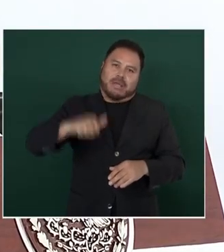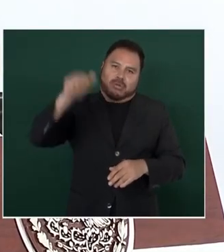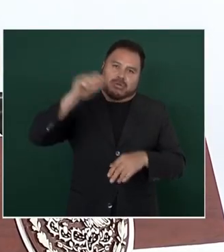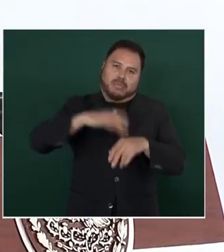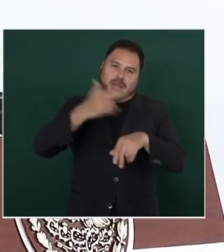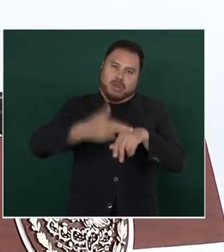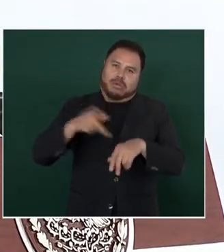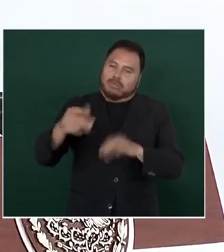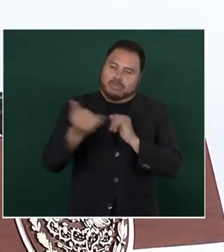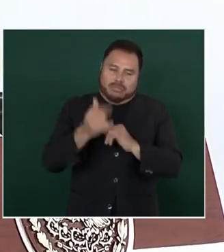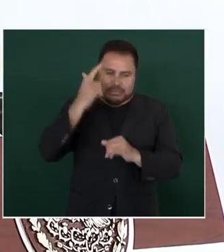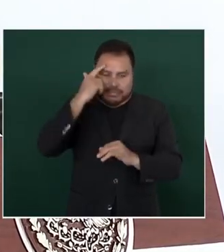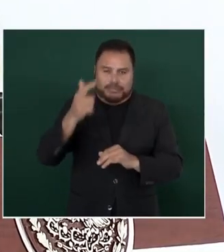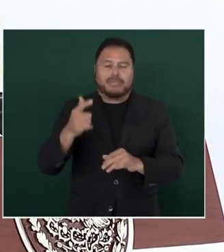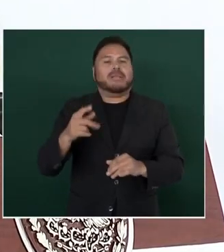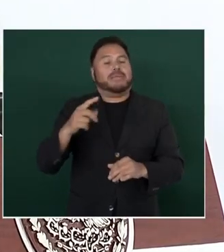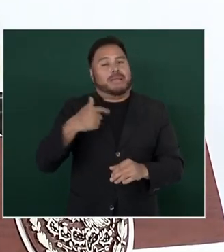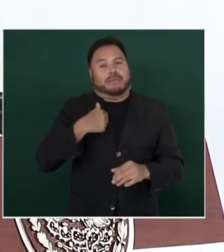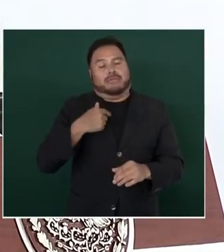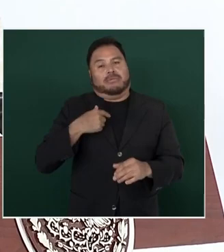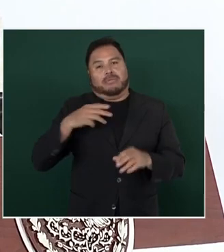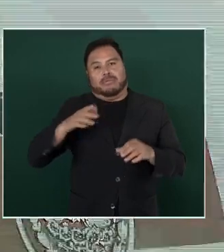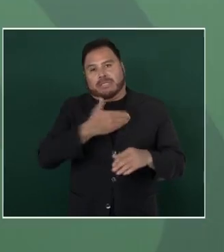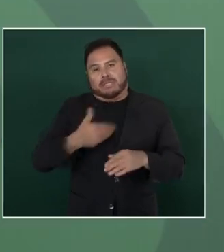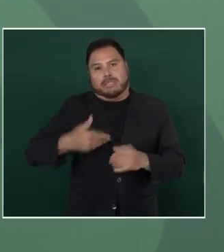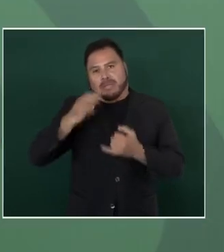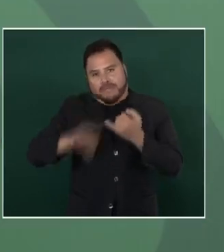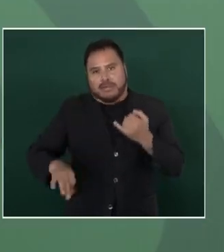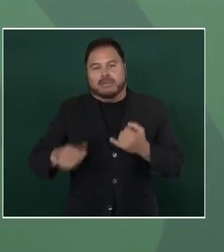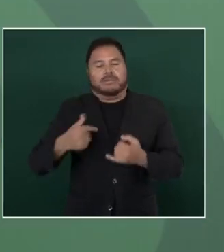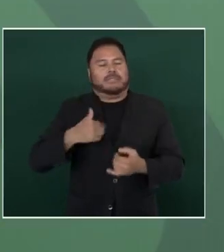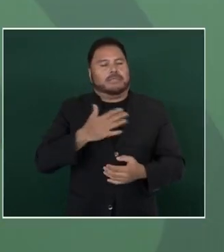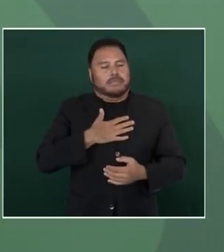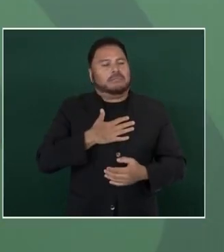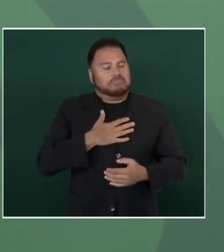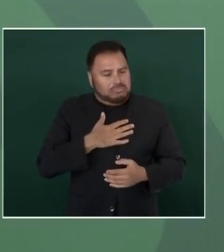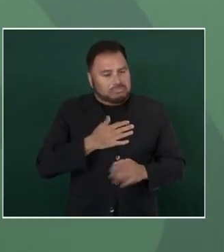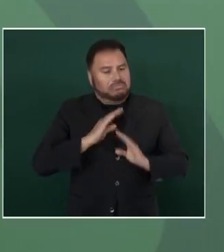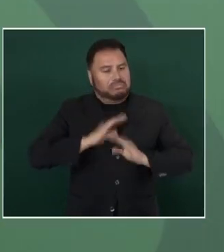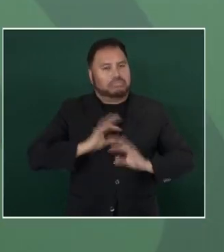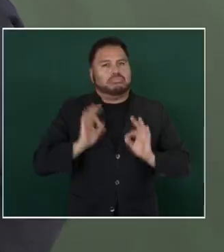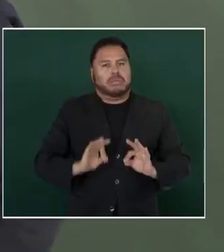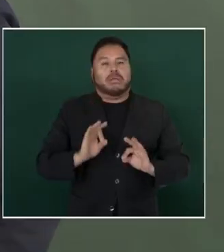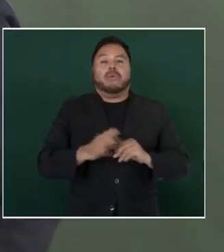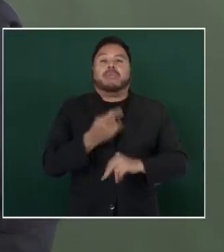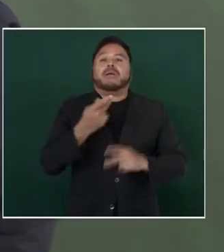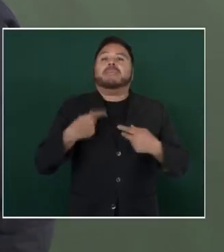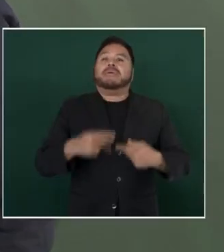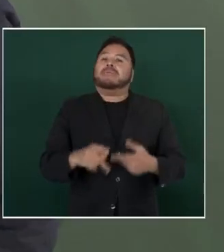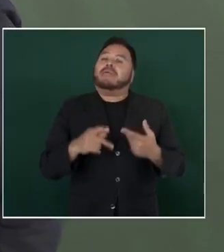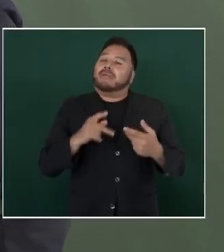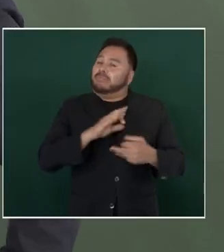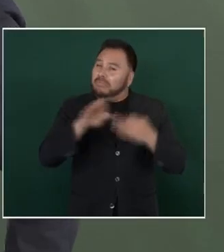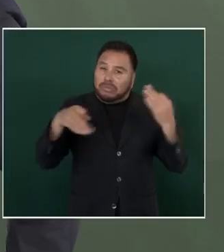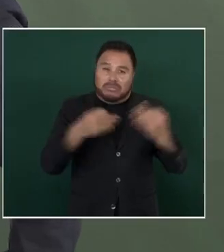Me voy con una gran satisfacción, porque todos los adultos mayores, y esto es para ricos y